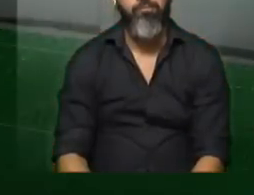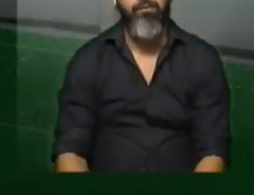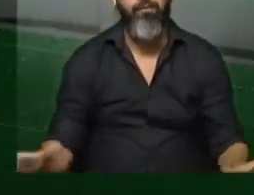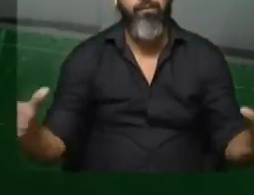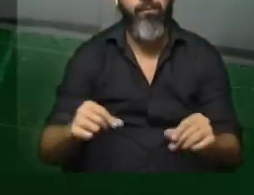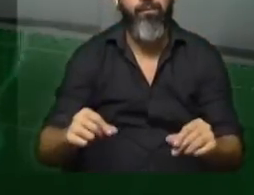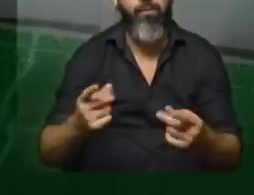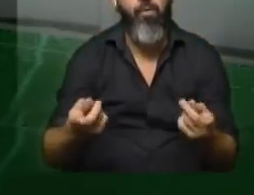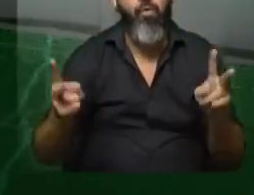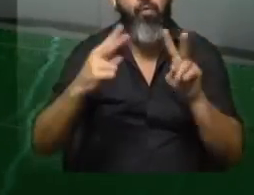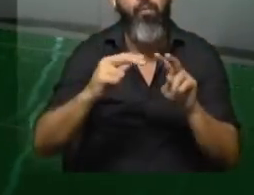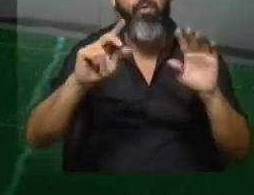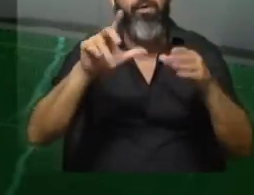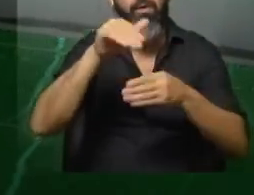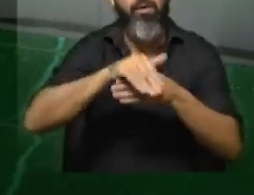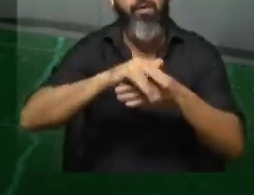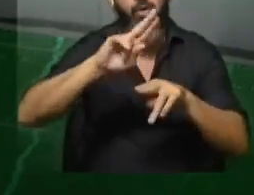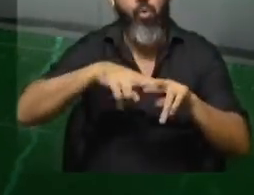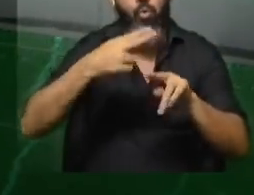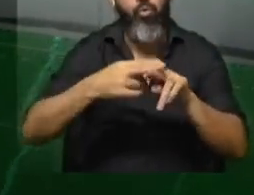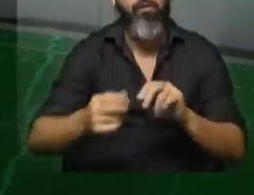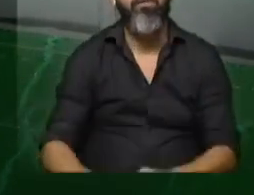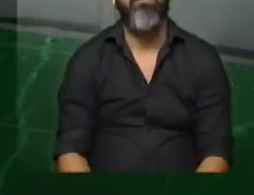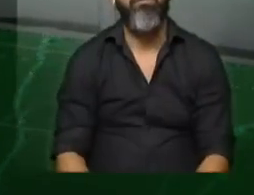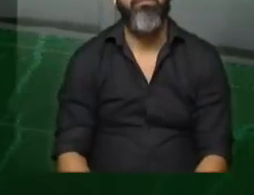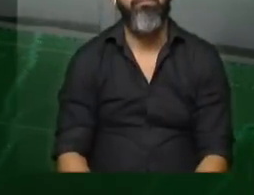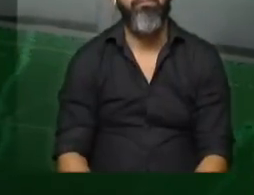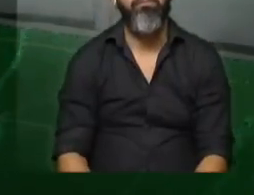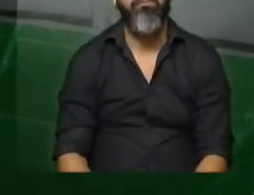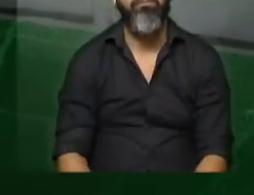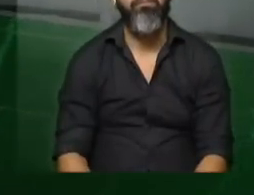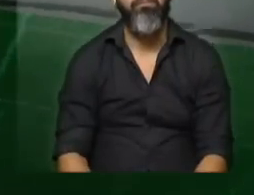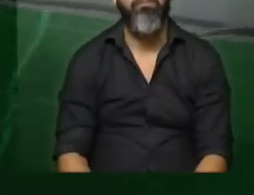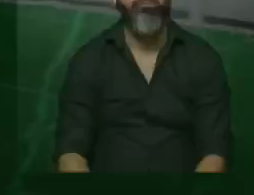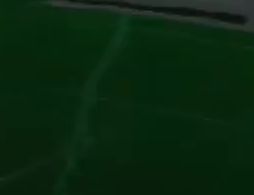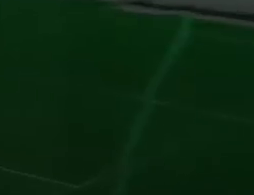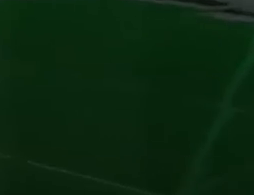nos vamos volvemos a las 19 horas a nuestra edición central que pasen muy bien